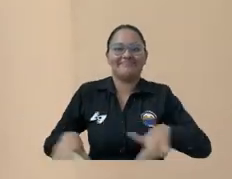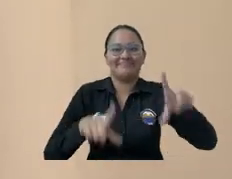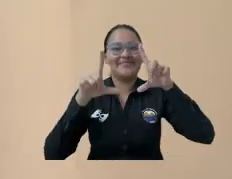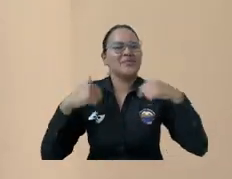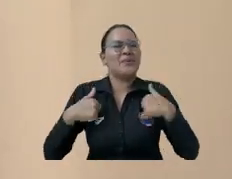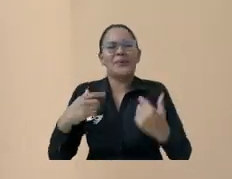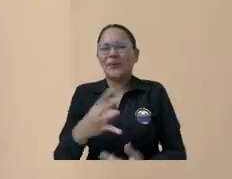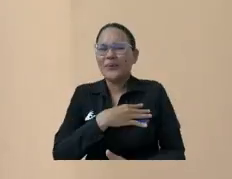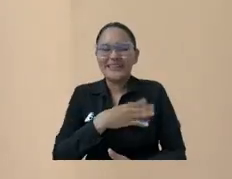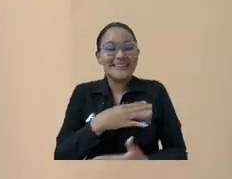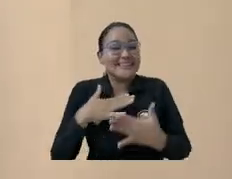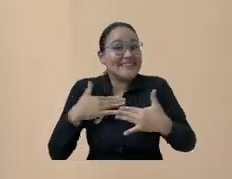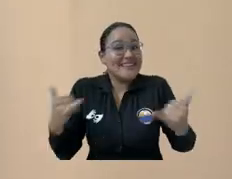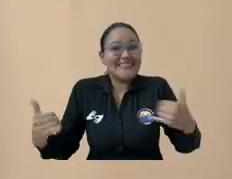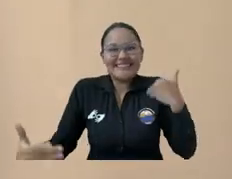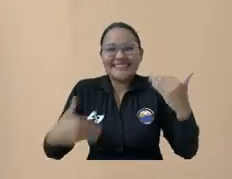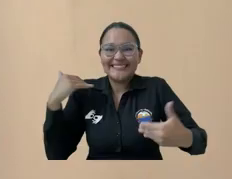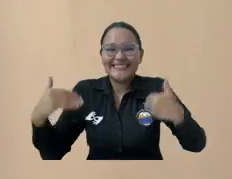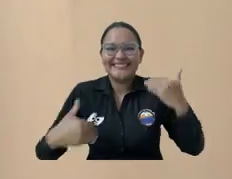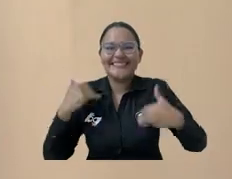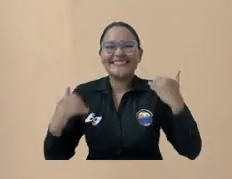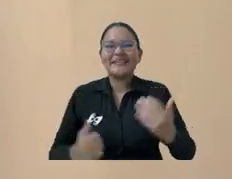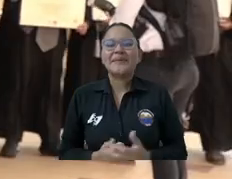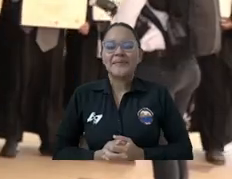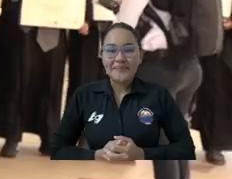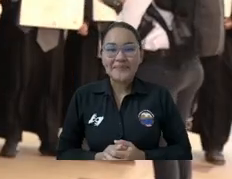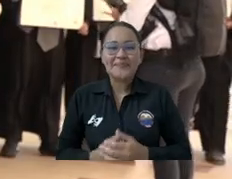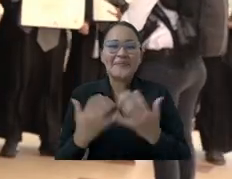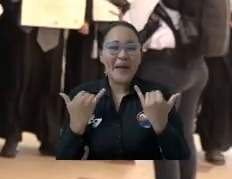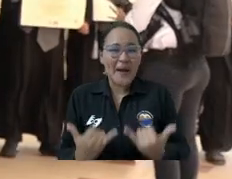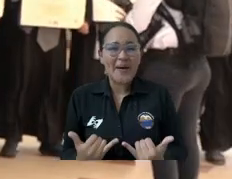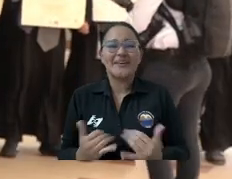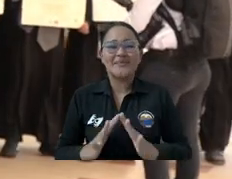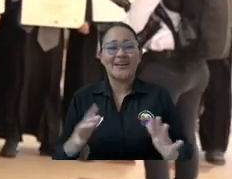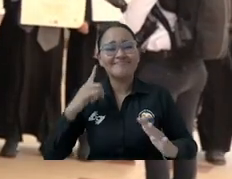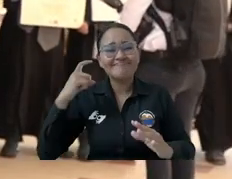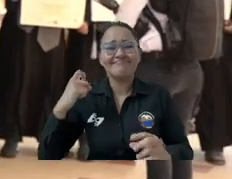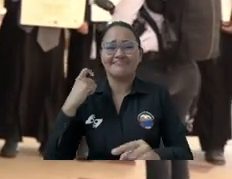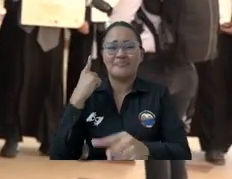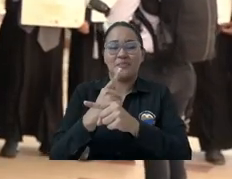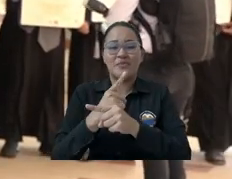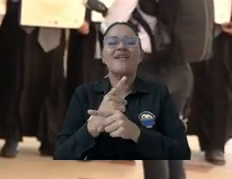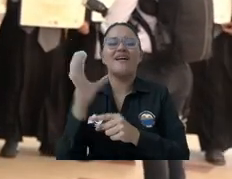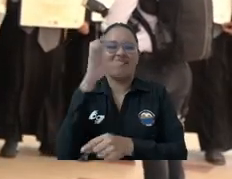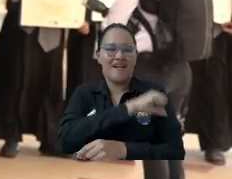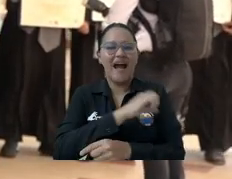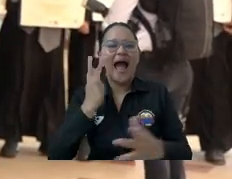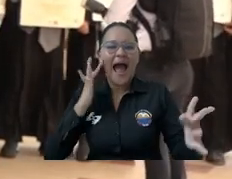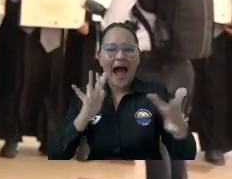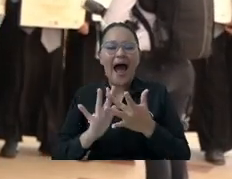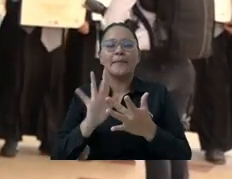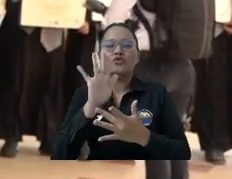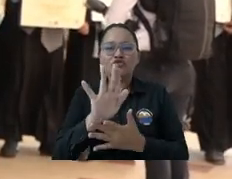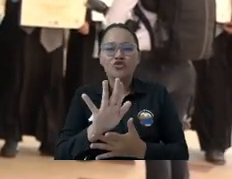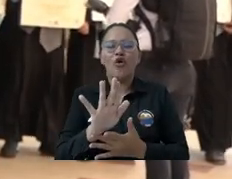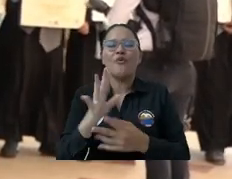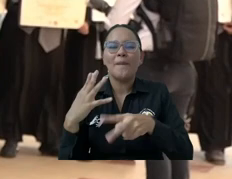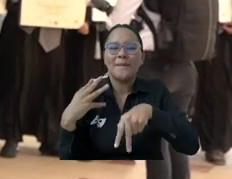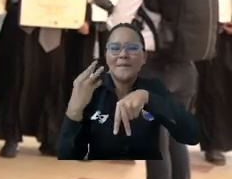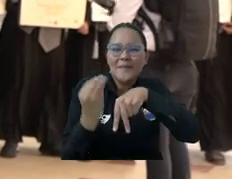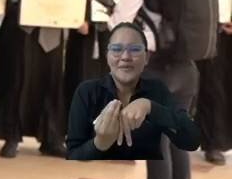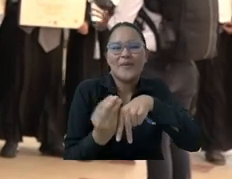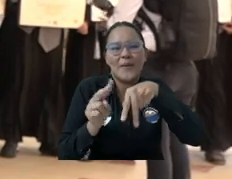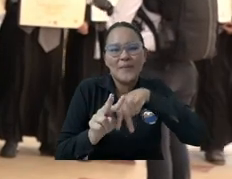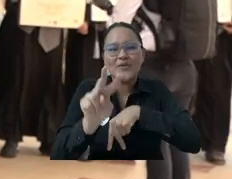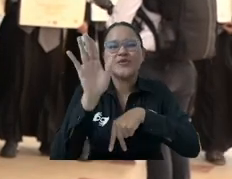demasiado agradecida y nada, feliz, emocionada. Una muestra, una materialización de que se está cumpliendo con la visión de la universidad, con la